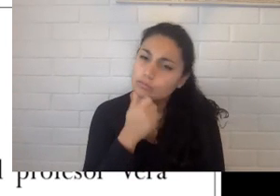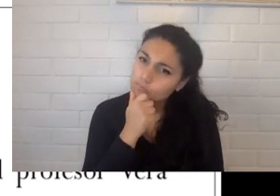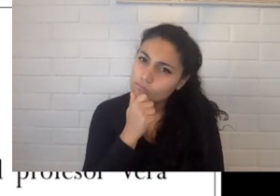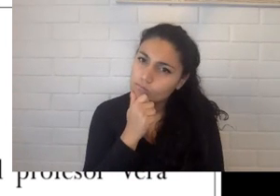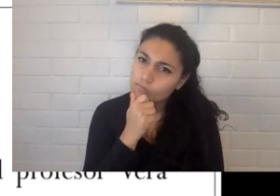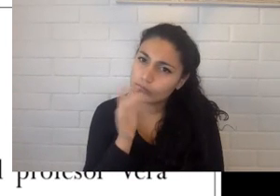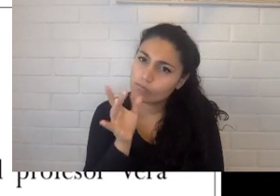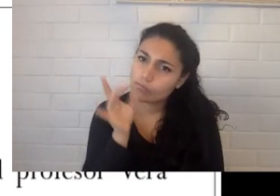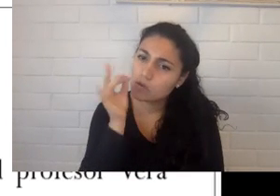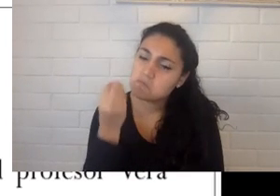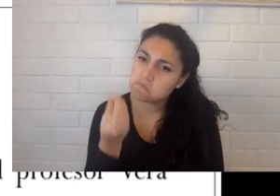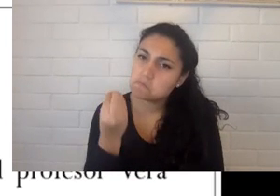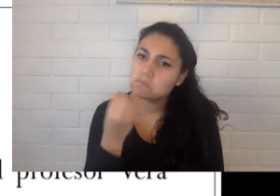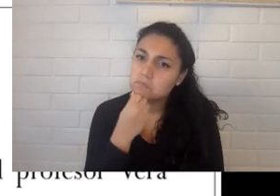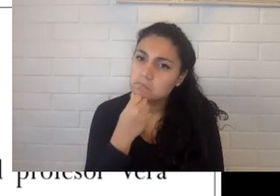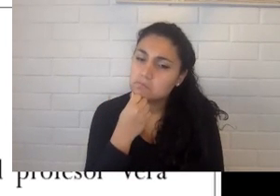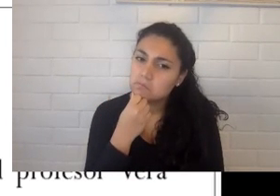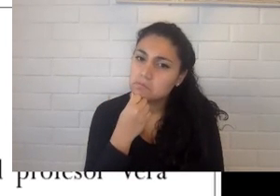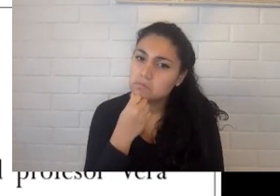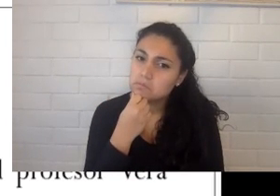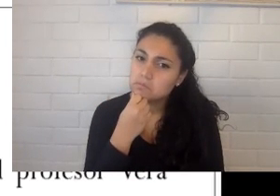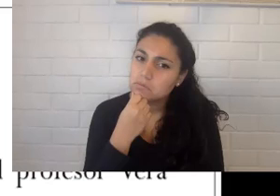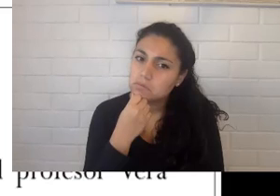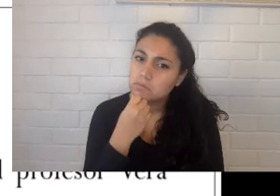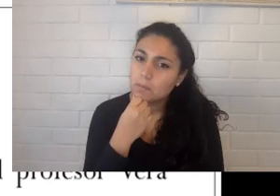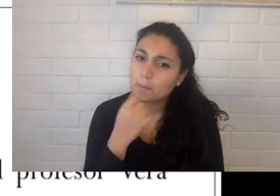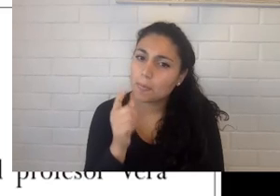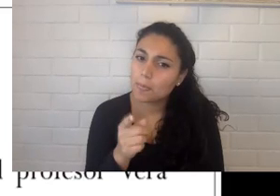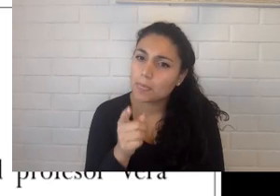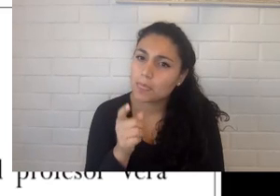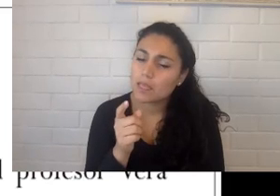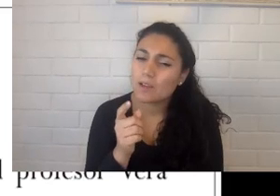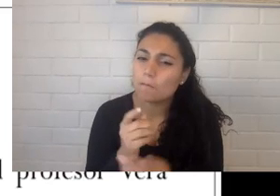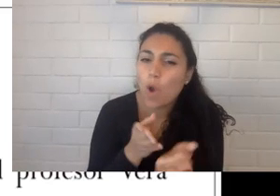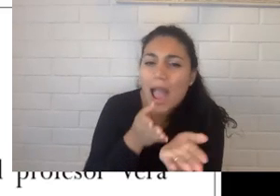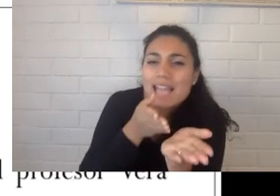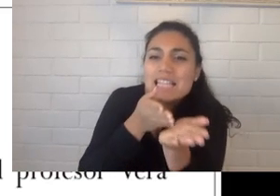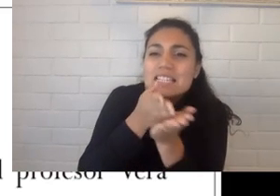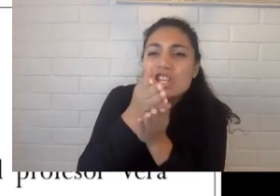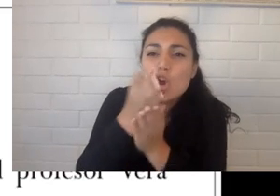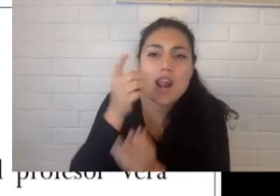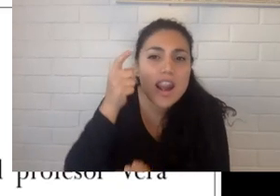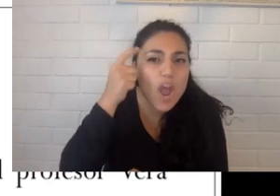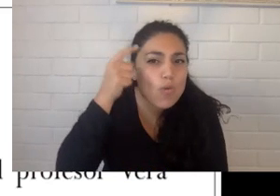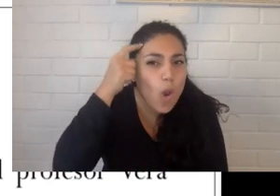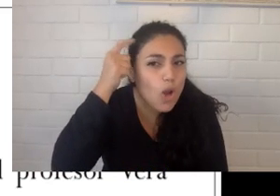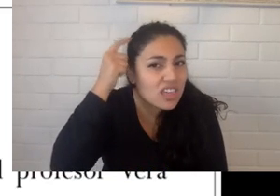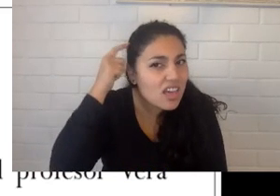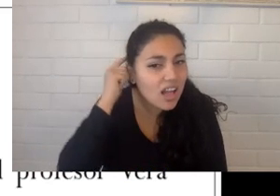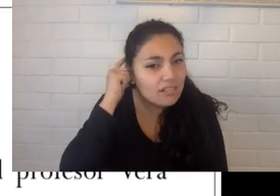encuentro bastante valorable, hace relación al concepto de iniciación neurológica. ¿Qué quiere decir